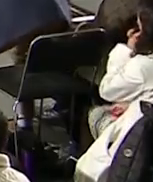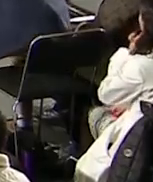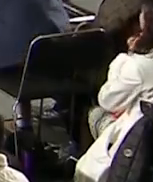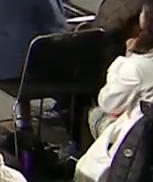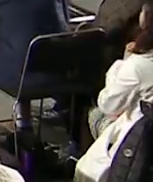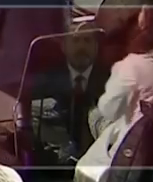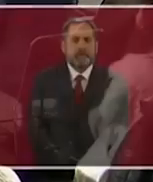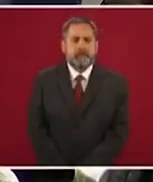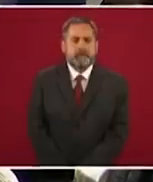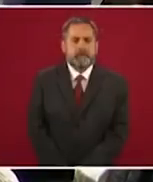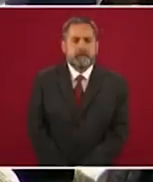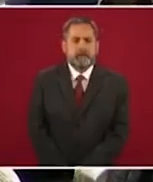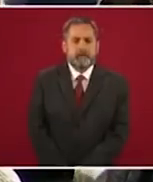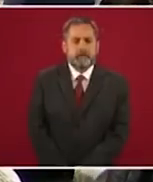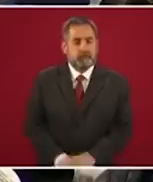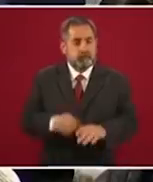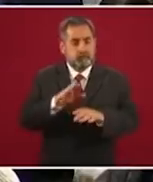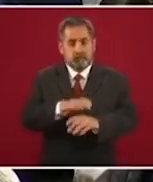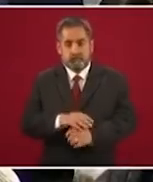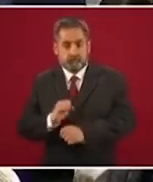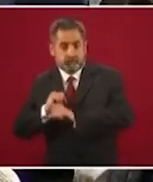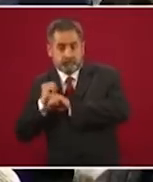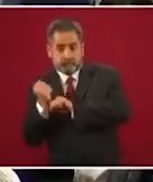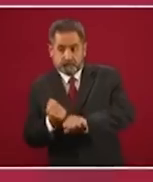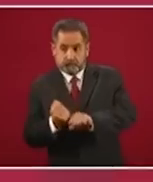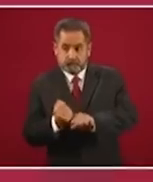En el caso del béisbol estamos contentos porque